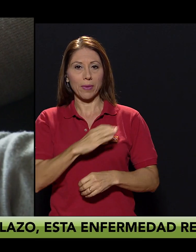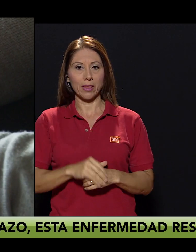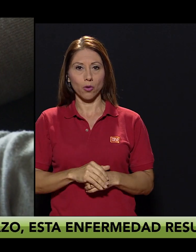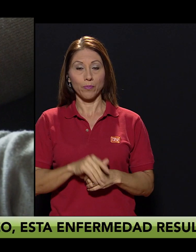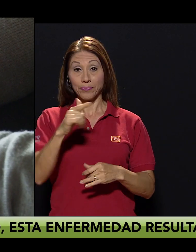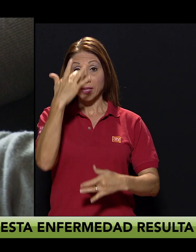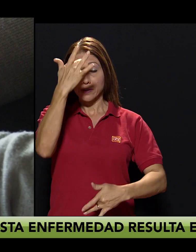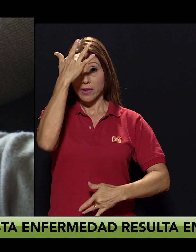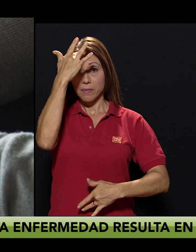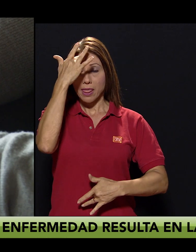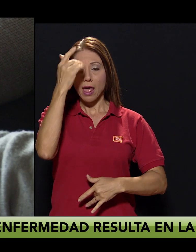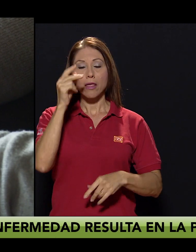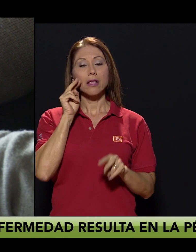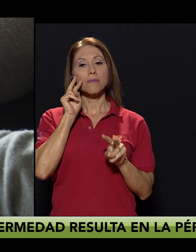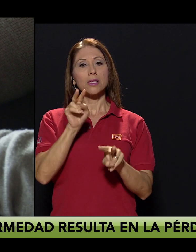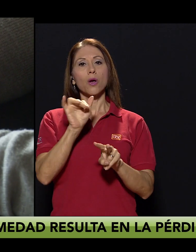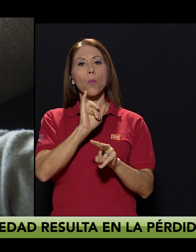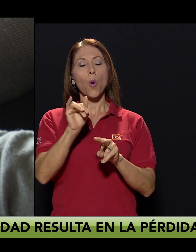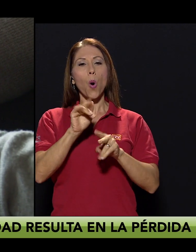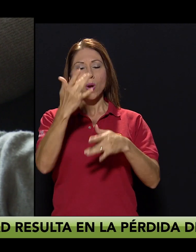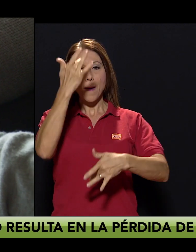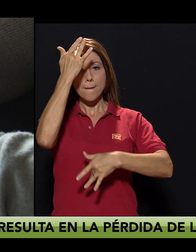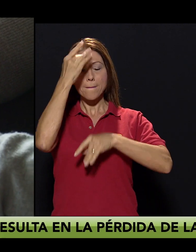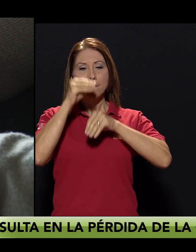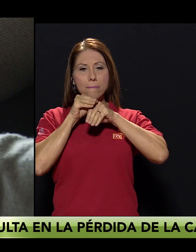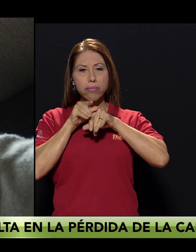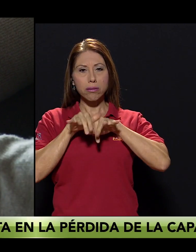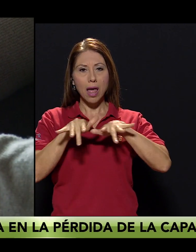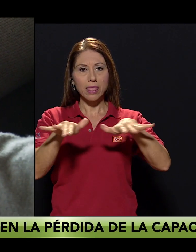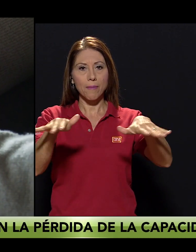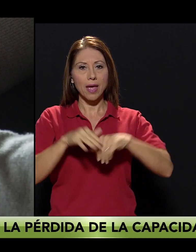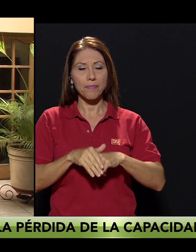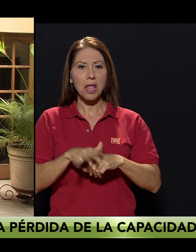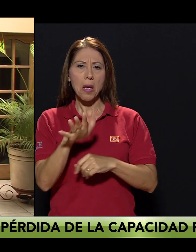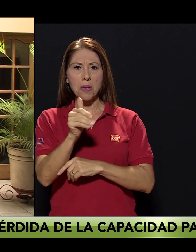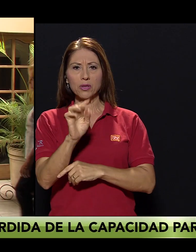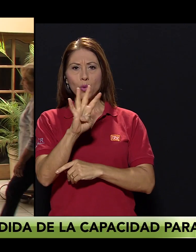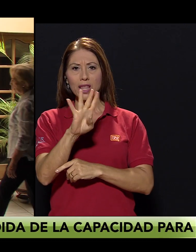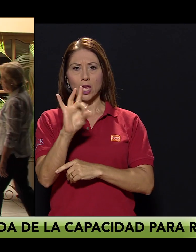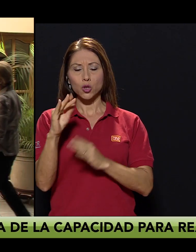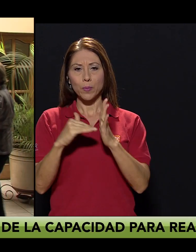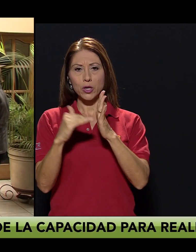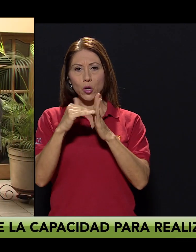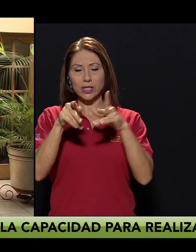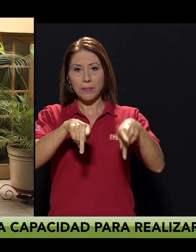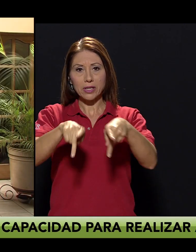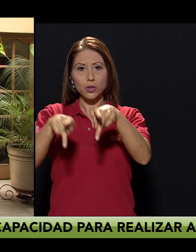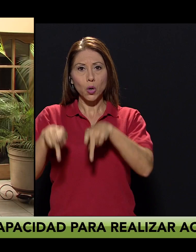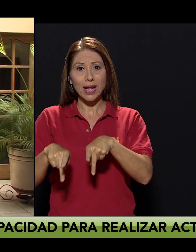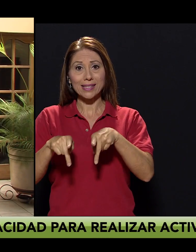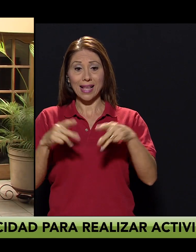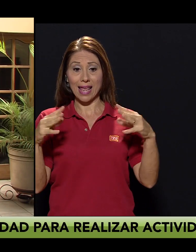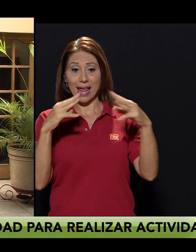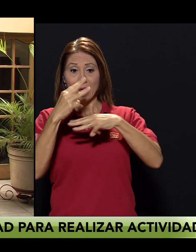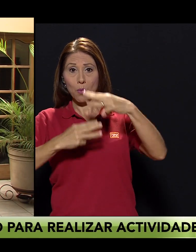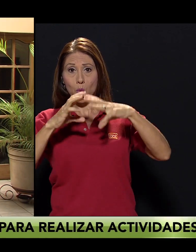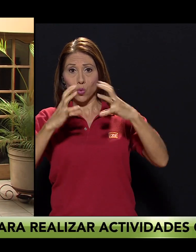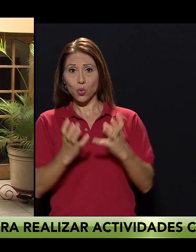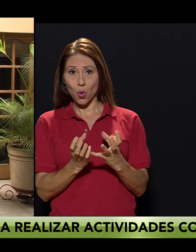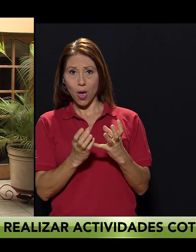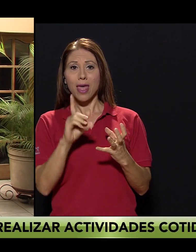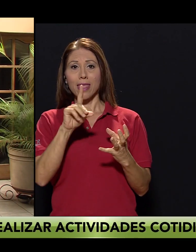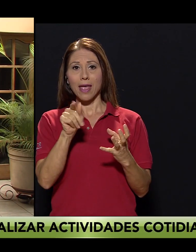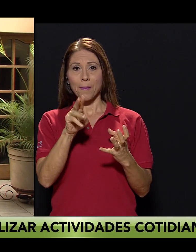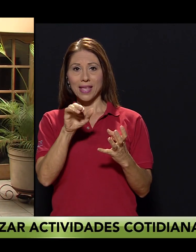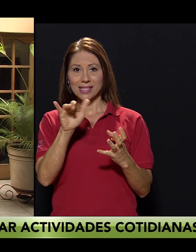del comportamiento. Esta enfermedad es considerada una pandemia. Alrededor de 48 millones de personas viven con